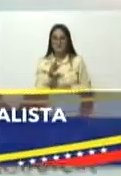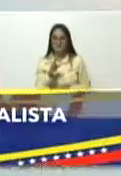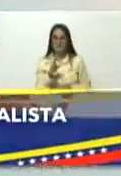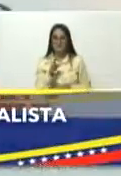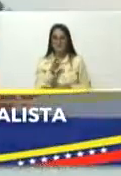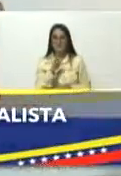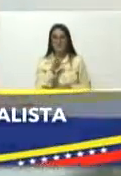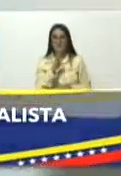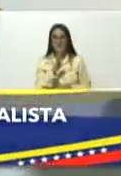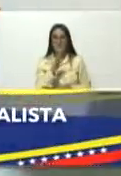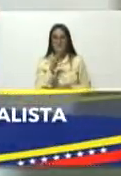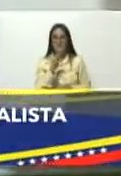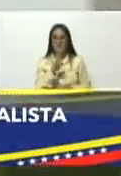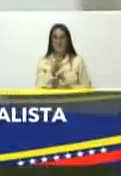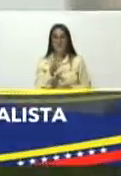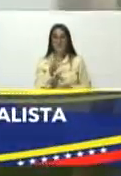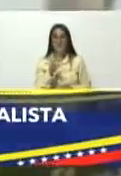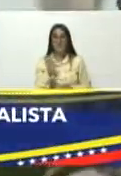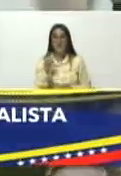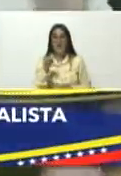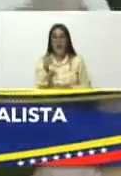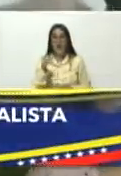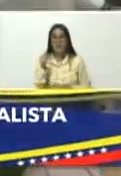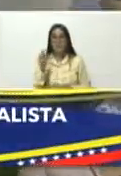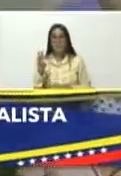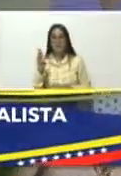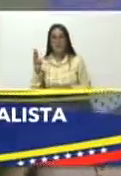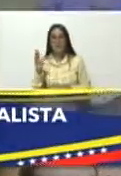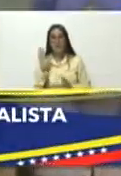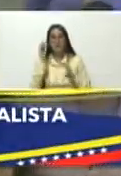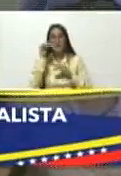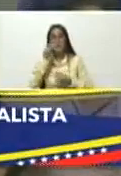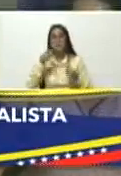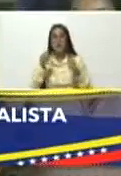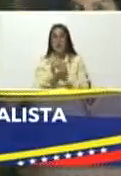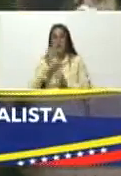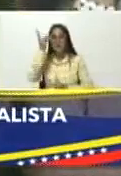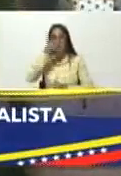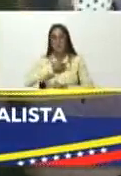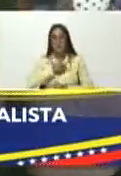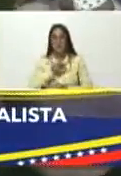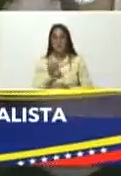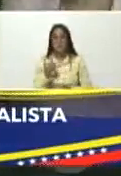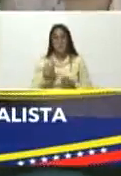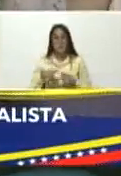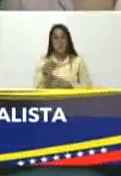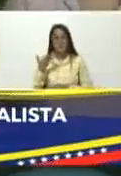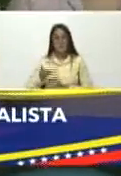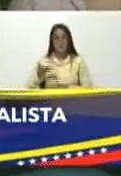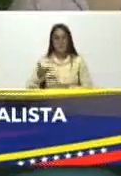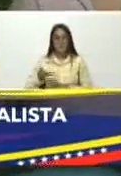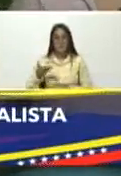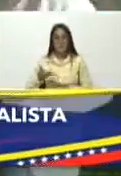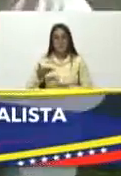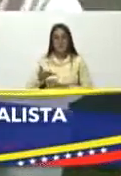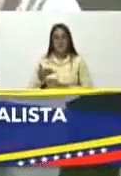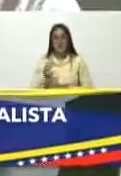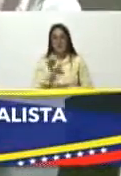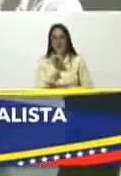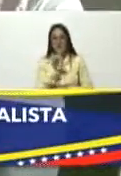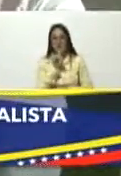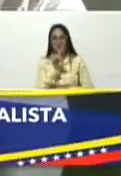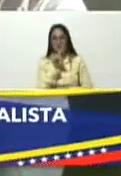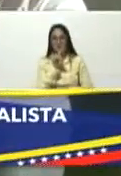BAPP, atender a nuestras personas con alguna discapacidad. Pero es importante, presidente,